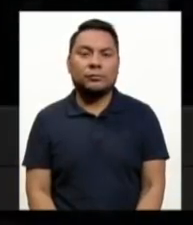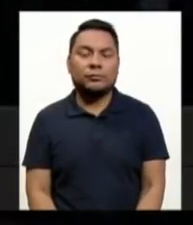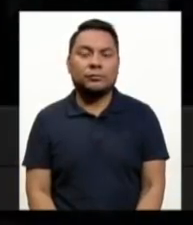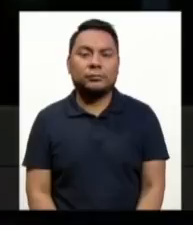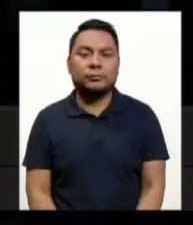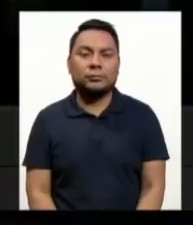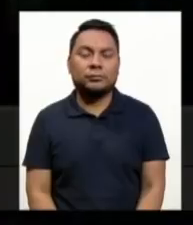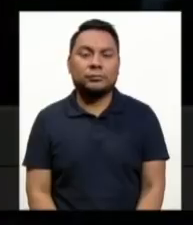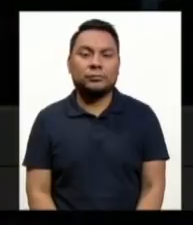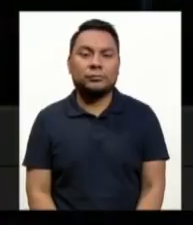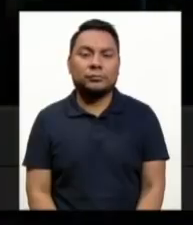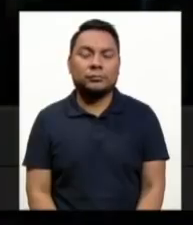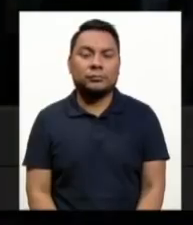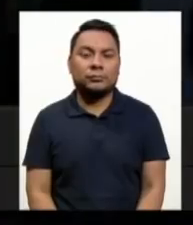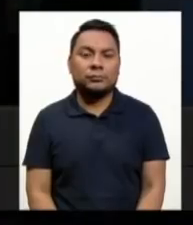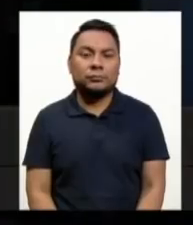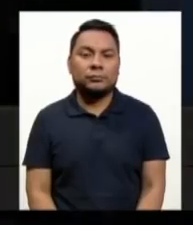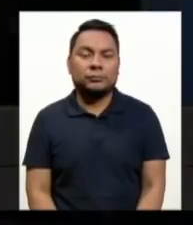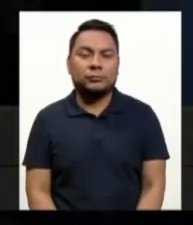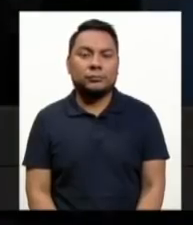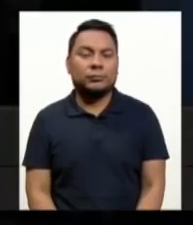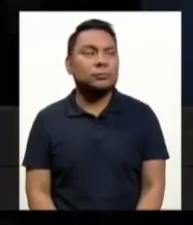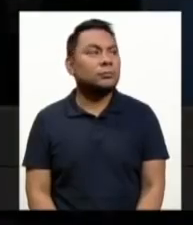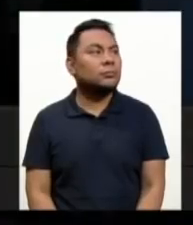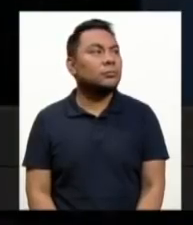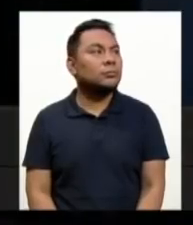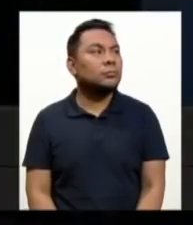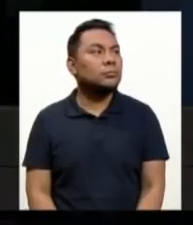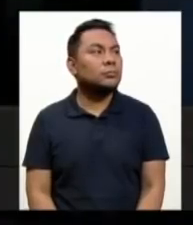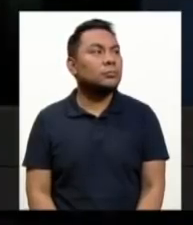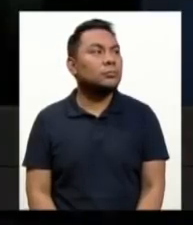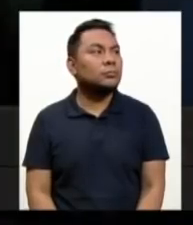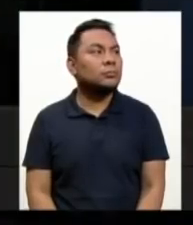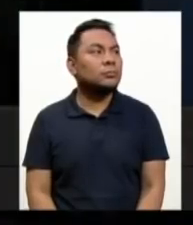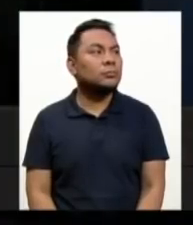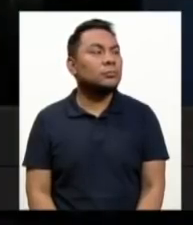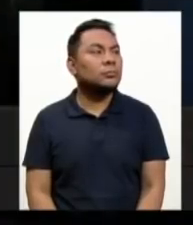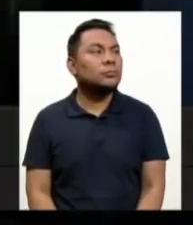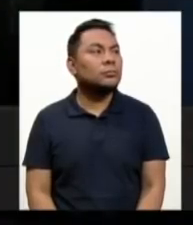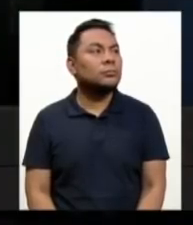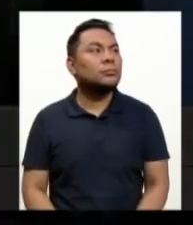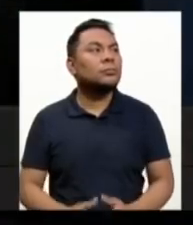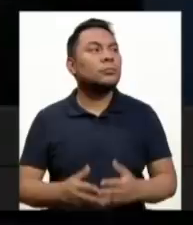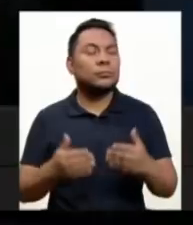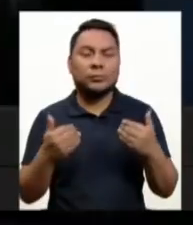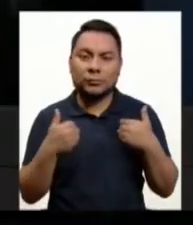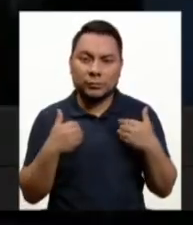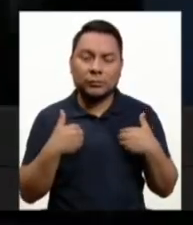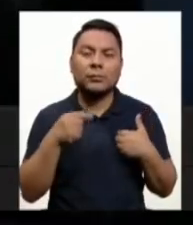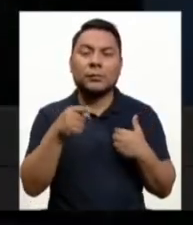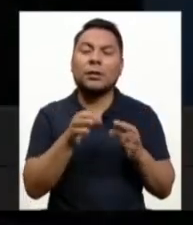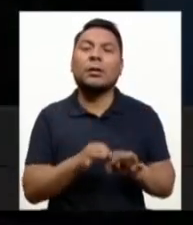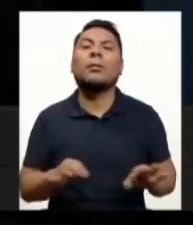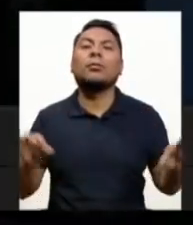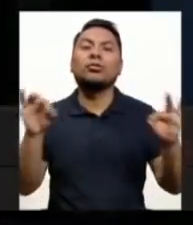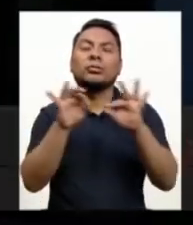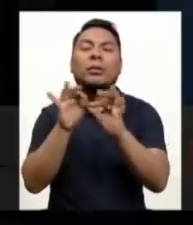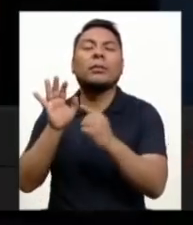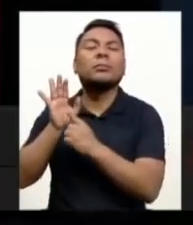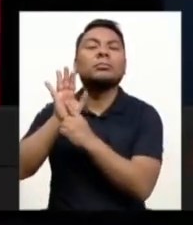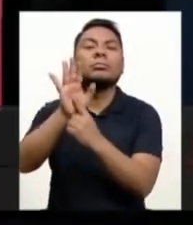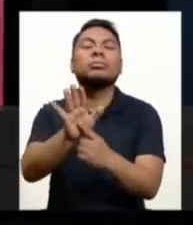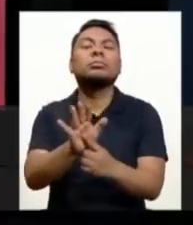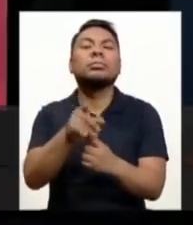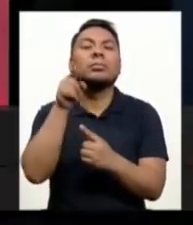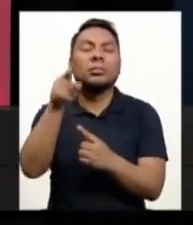Trujillo, Huancayo, Piura e Iquitos. También importante el lanzamiento